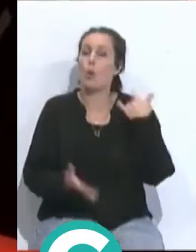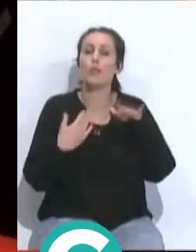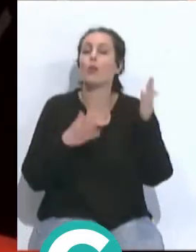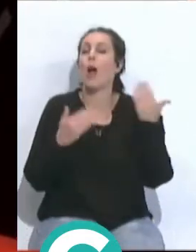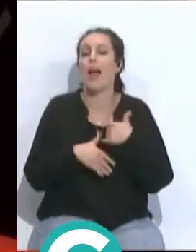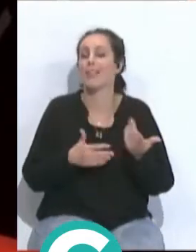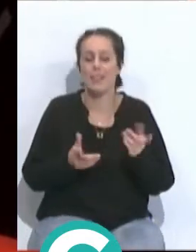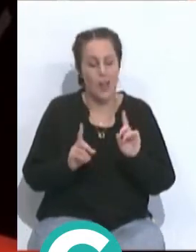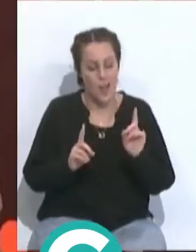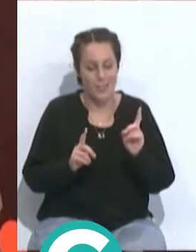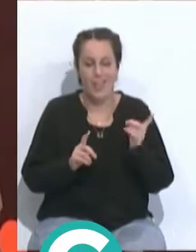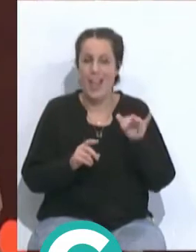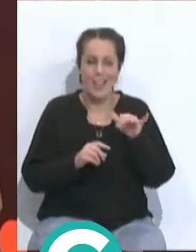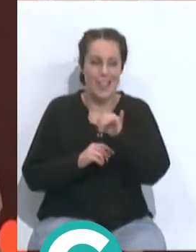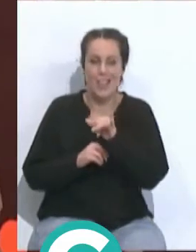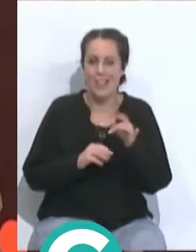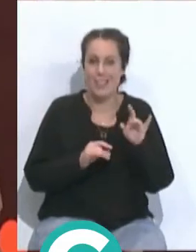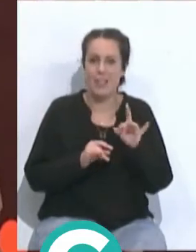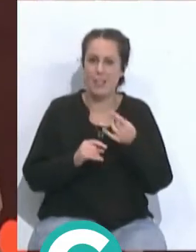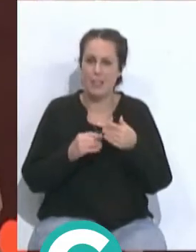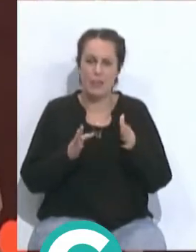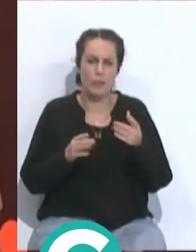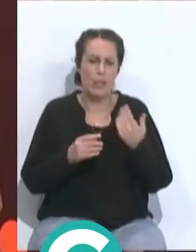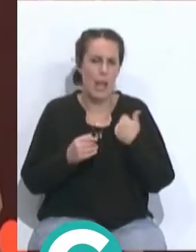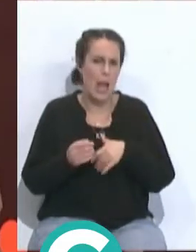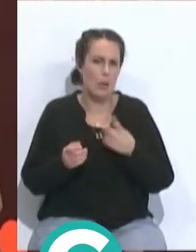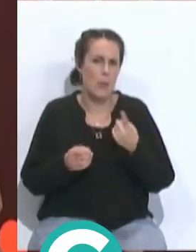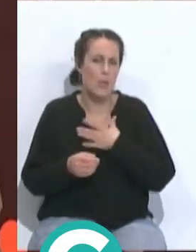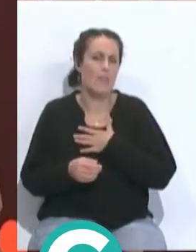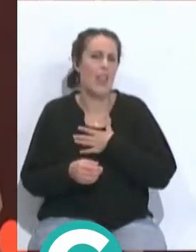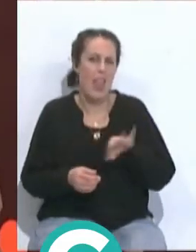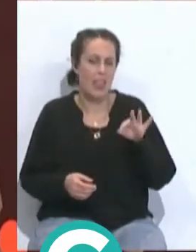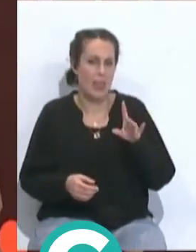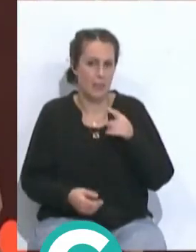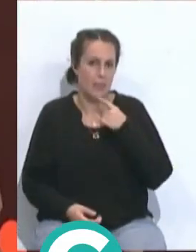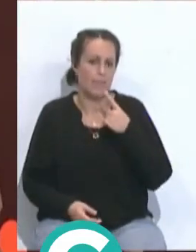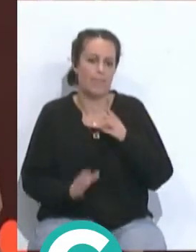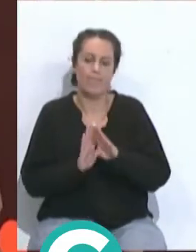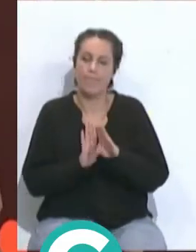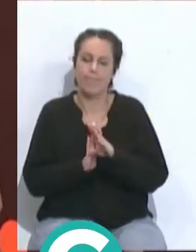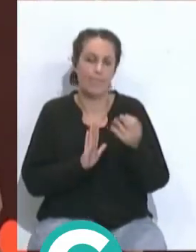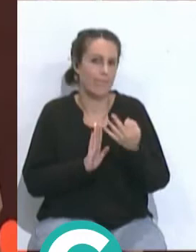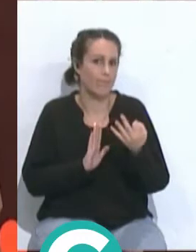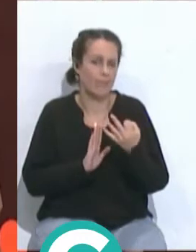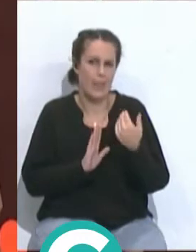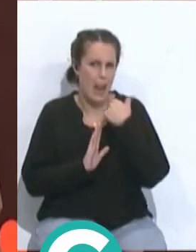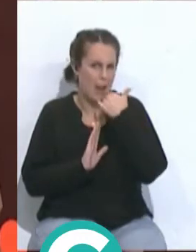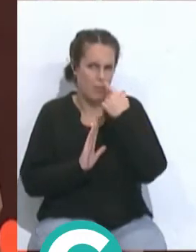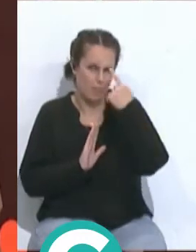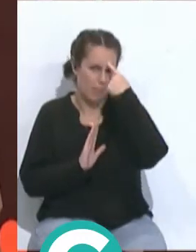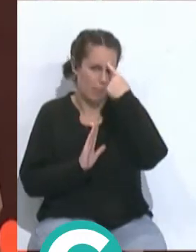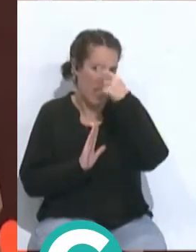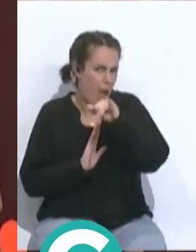entonces no. lo tenemos por todos lados. Oye, y has abierto ahí ya una posibilidad, dices, hay que seguir con esto. ¿Ya tienes algo en